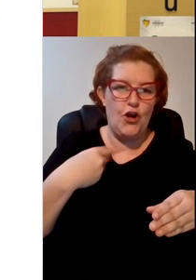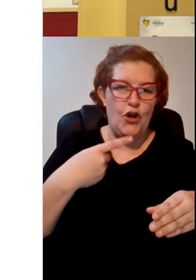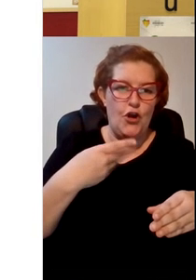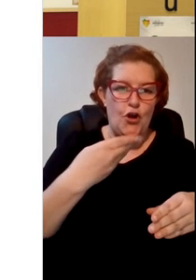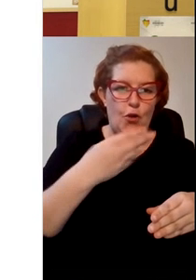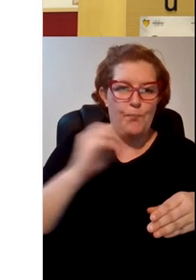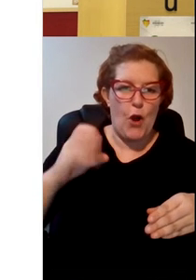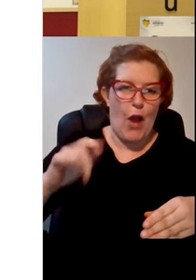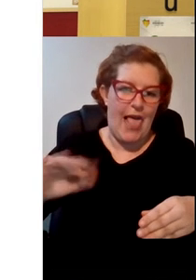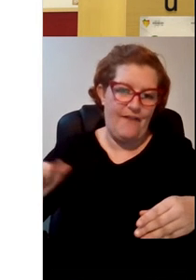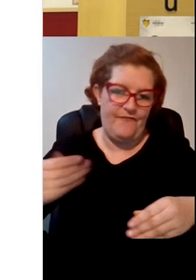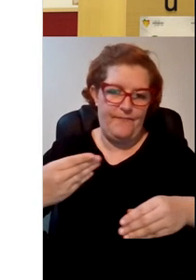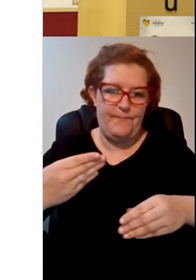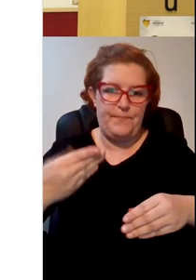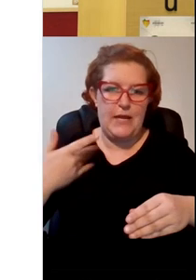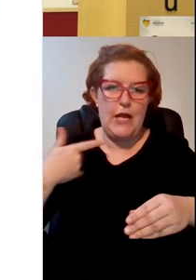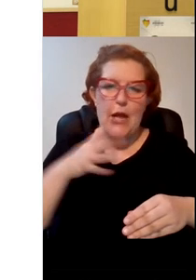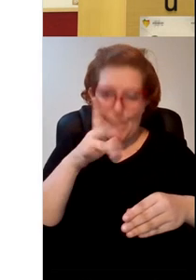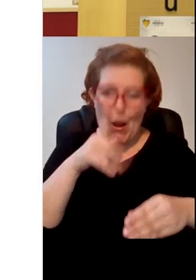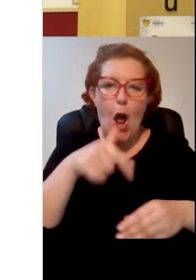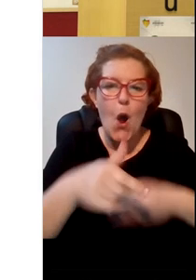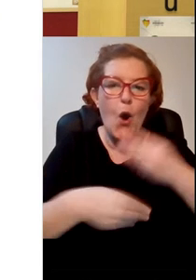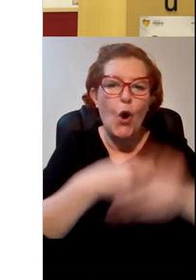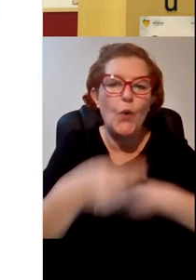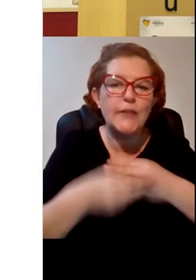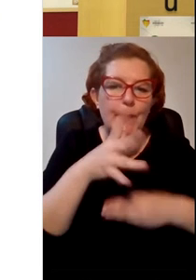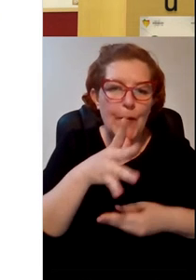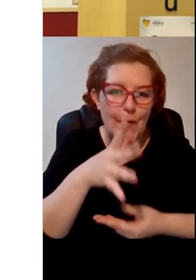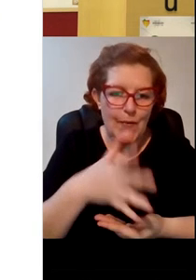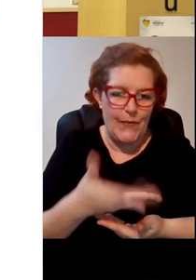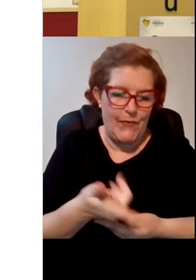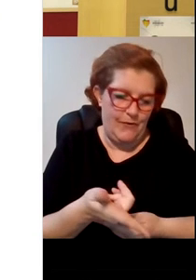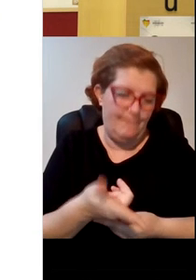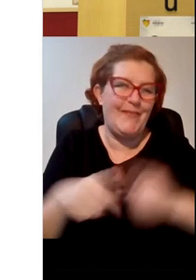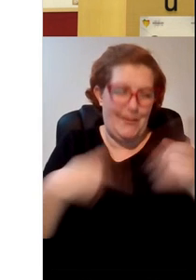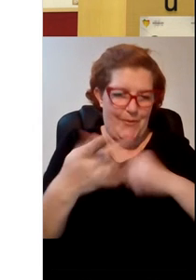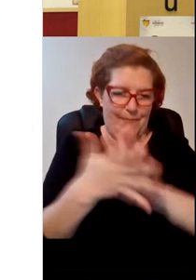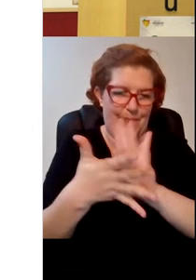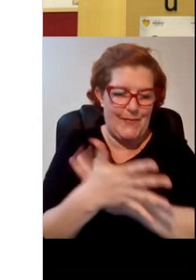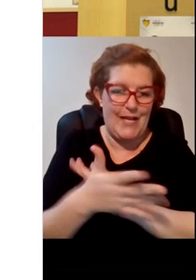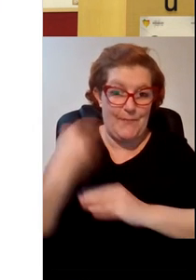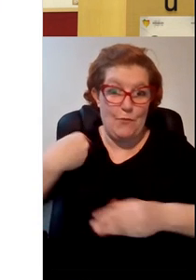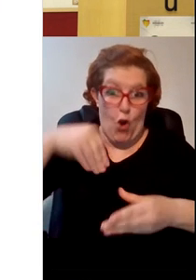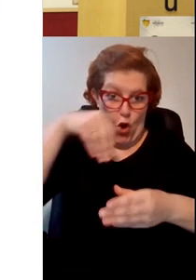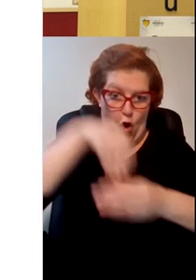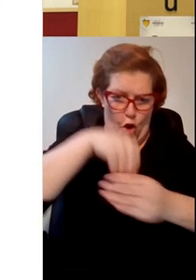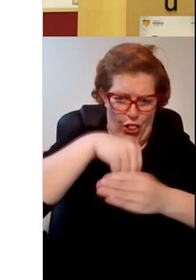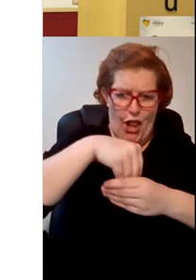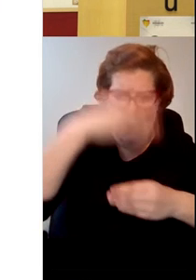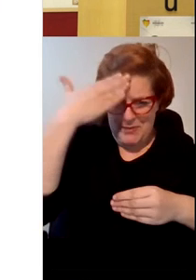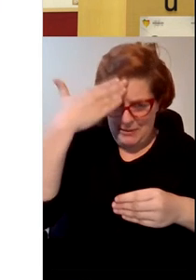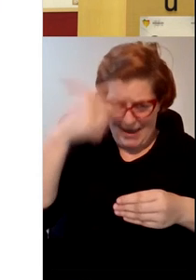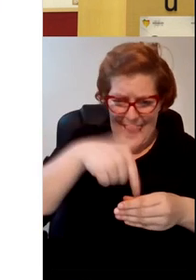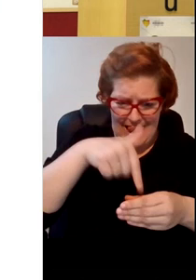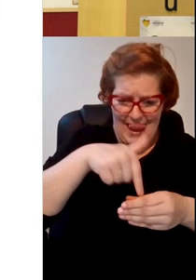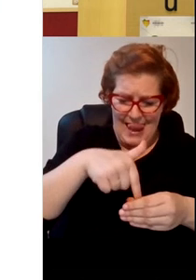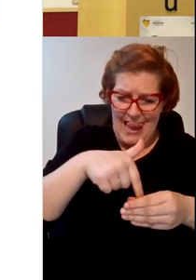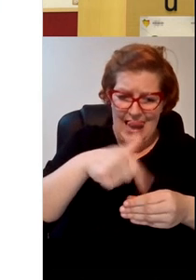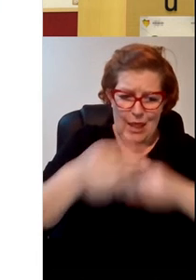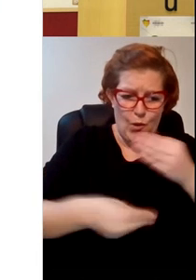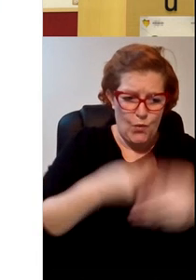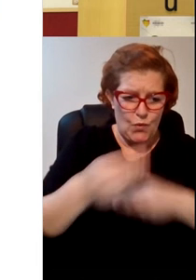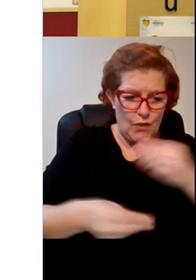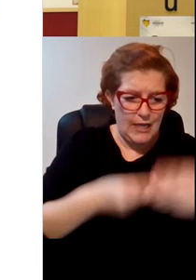veremos por qué hay de qué manera se utilizó entonces a partir de ese contenido matriz a partir de ese medio central